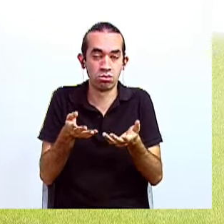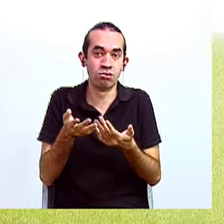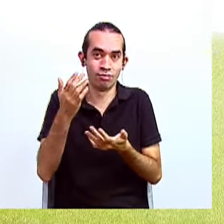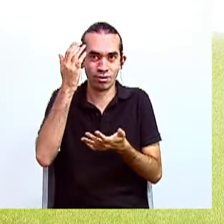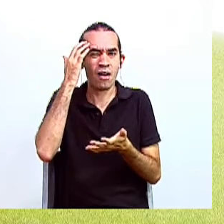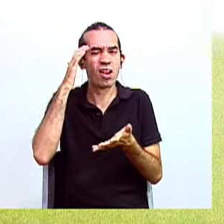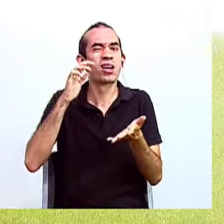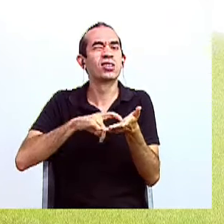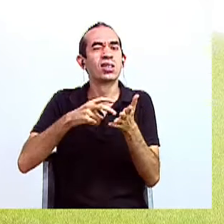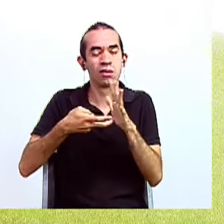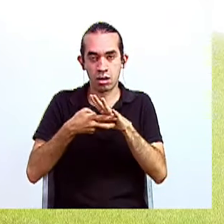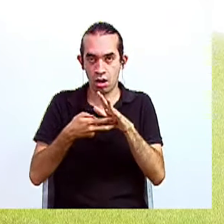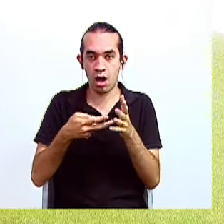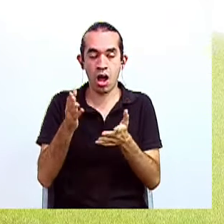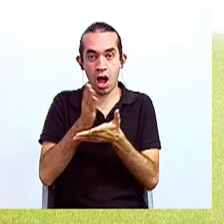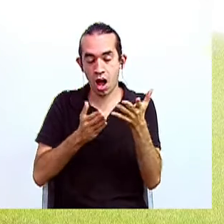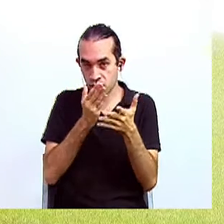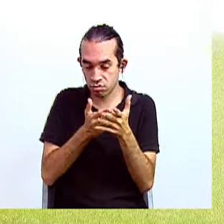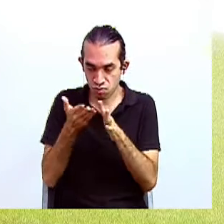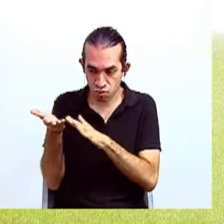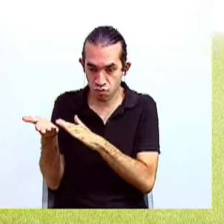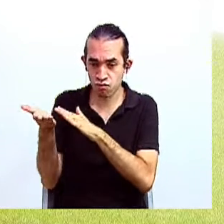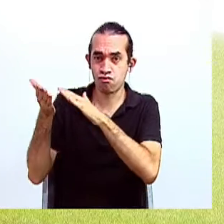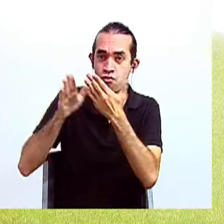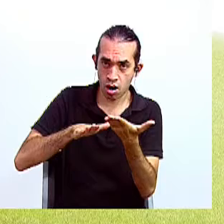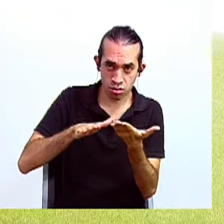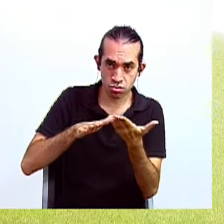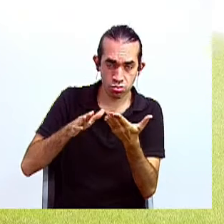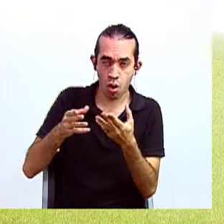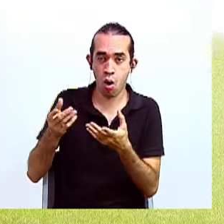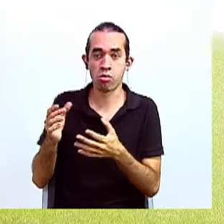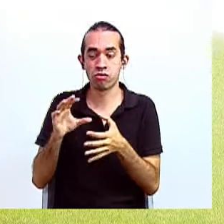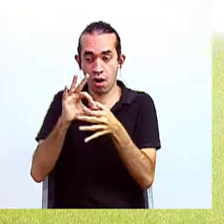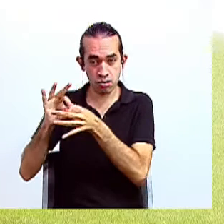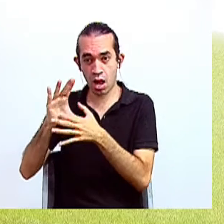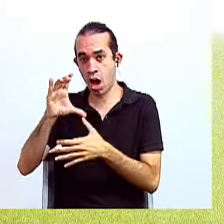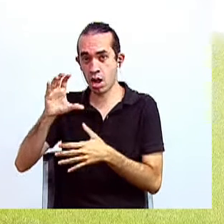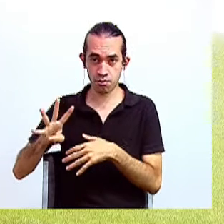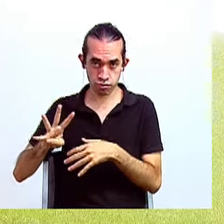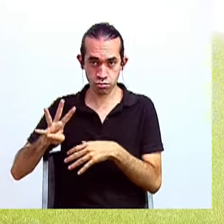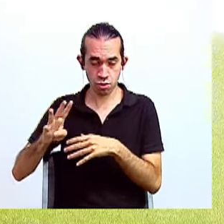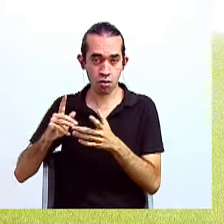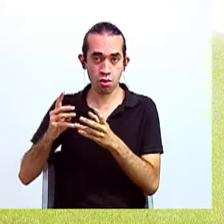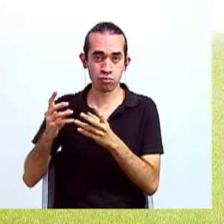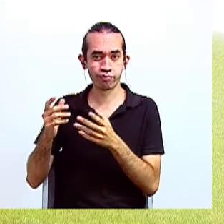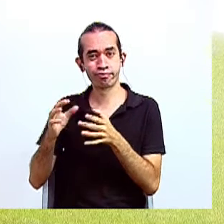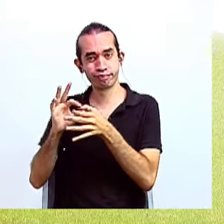indica, ellos descomponen y desintegran la materia orgánica, es decir, los